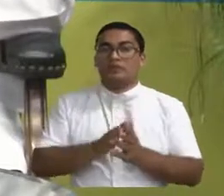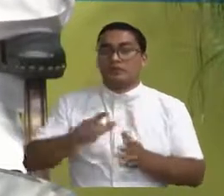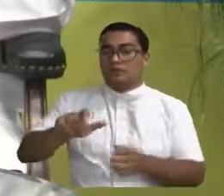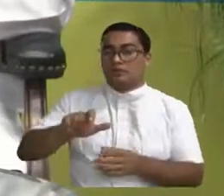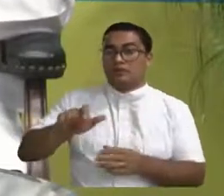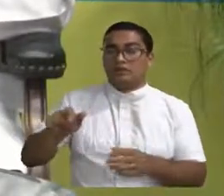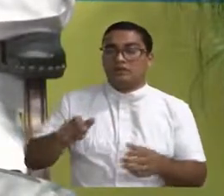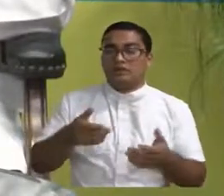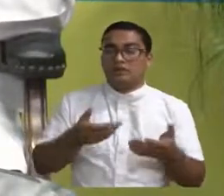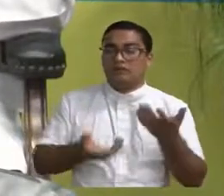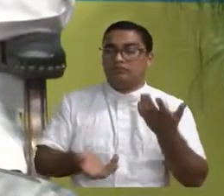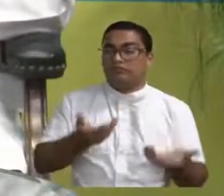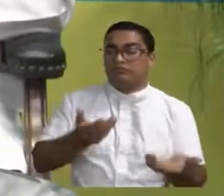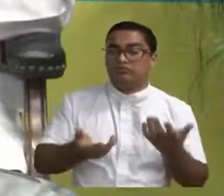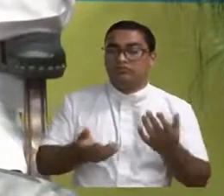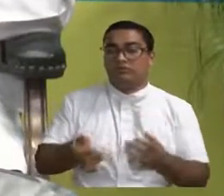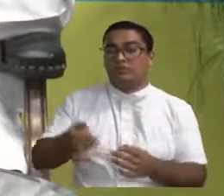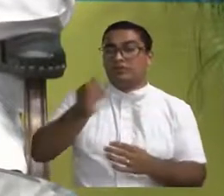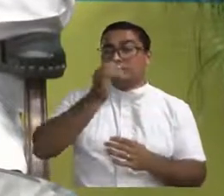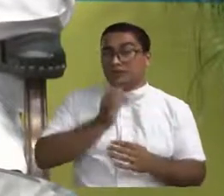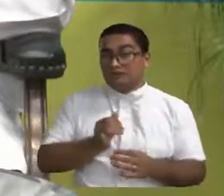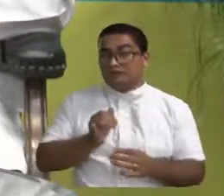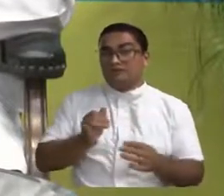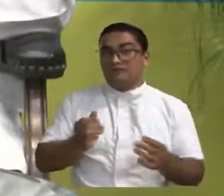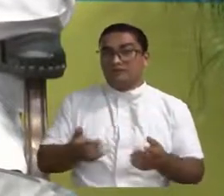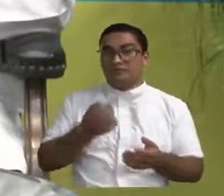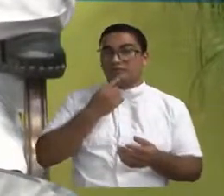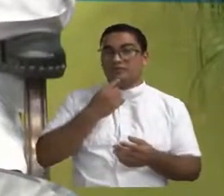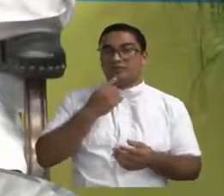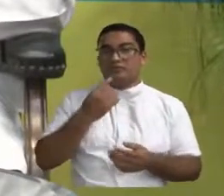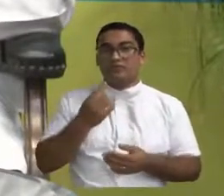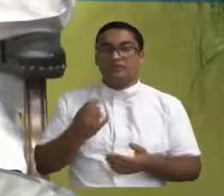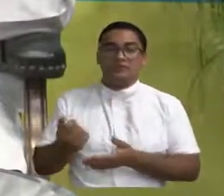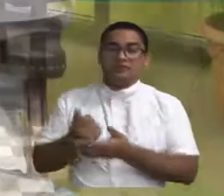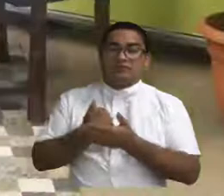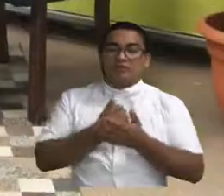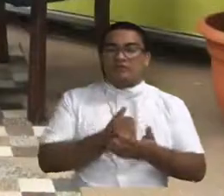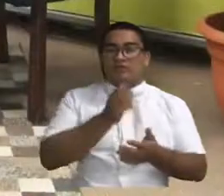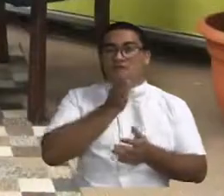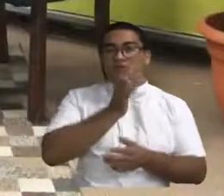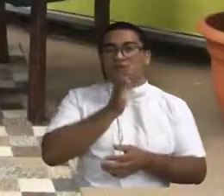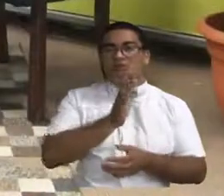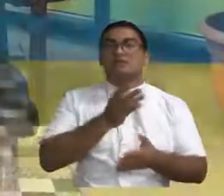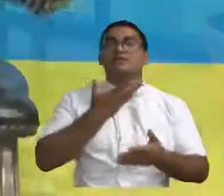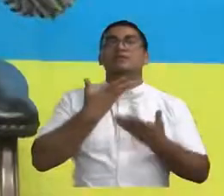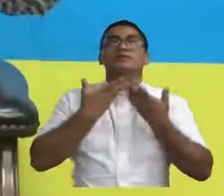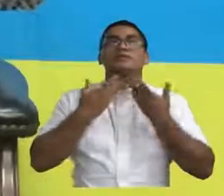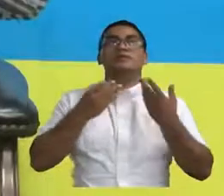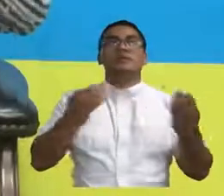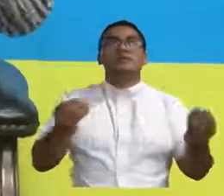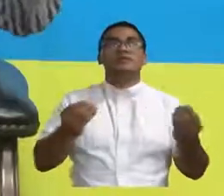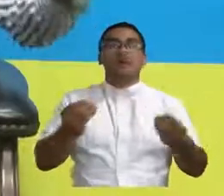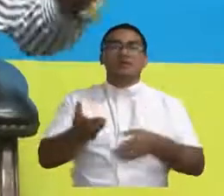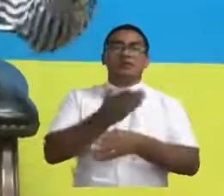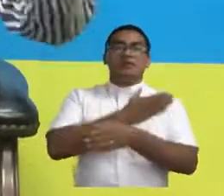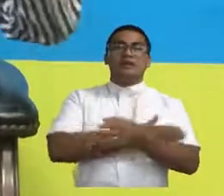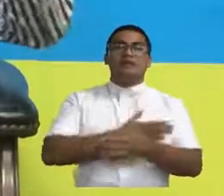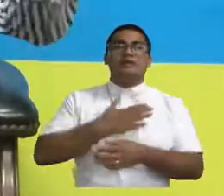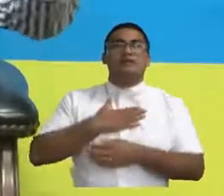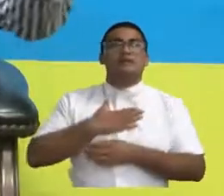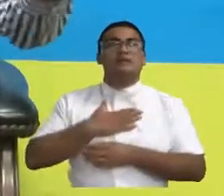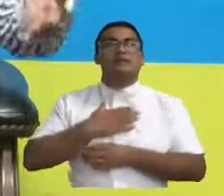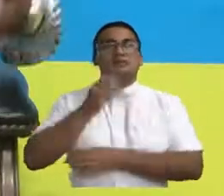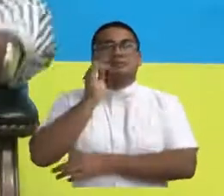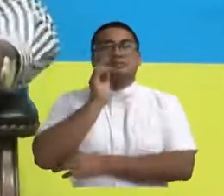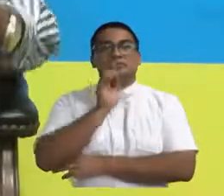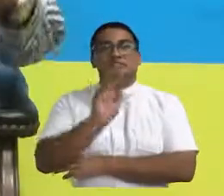porque las abuelitas le hacen limonadita tibia que ayuda a... A mí me ha pasado, pues ya he notado que